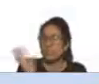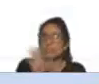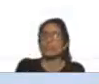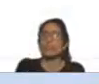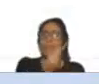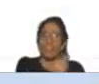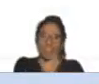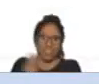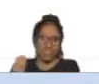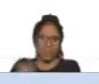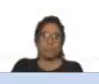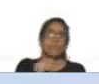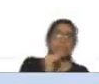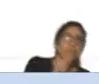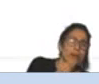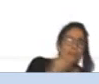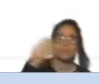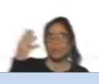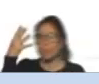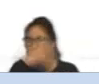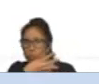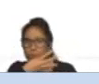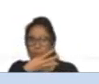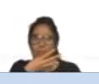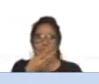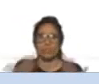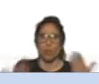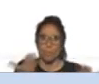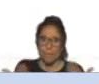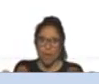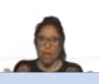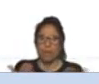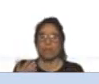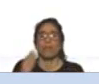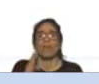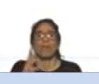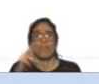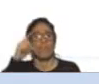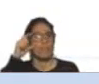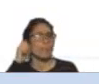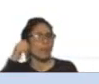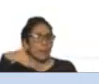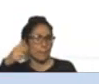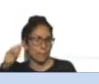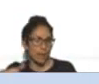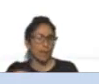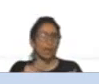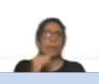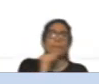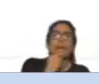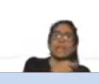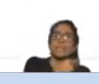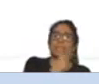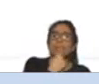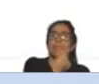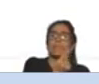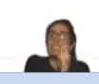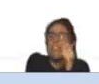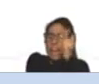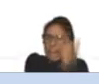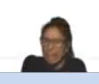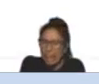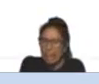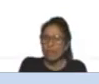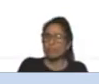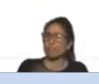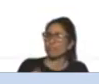comparar Massa, Patricia Bullrich, Miriam Bregman. Bueno, de Massa preguntaron, ¿quién es Massa? ¿Cuándo